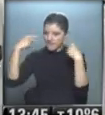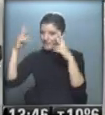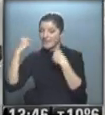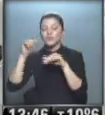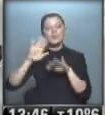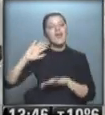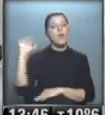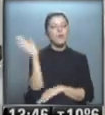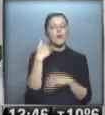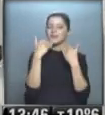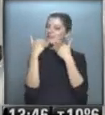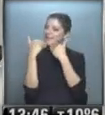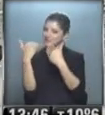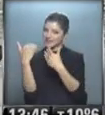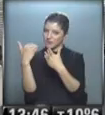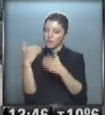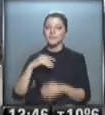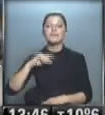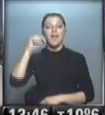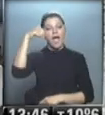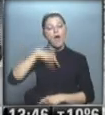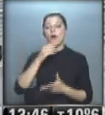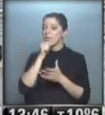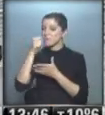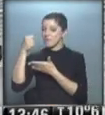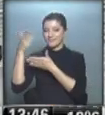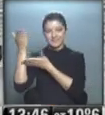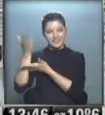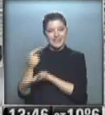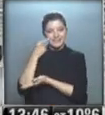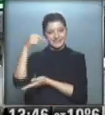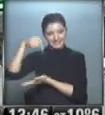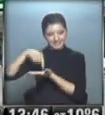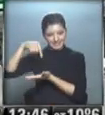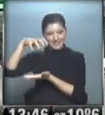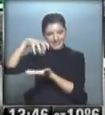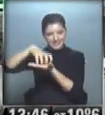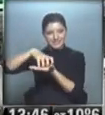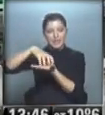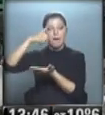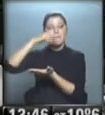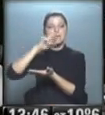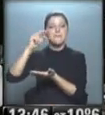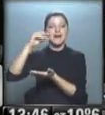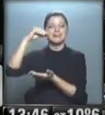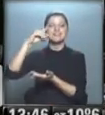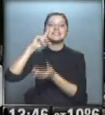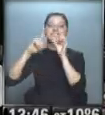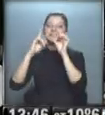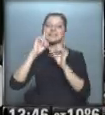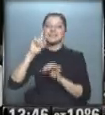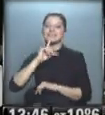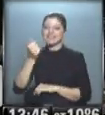de todos ellos y pasarle con el intendente de marchiquita que quiere seguir contándole cómo está viviendo la